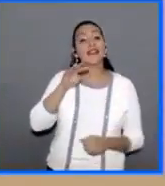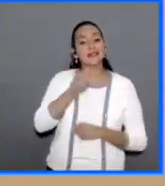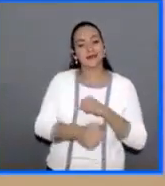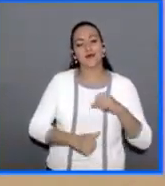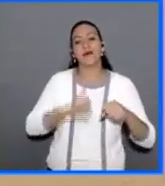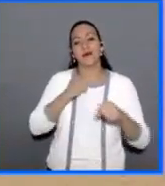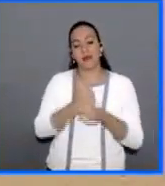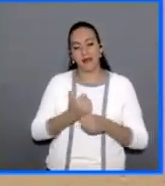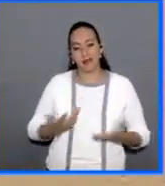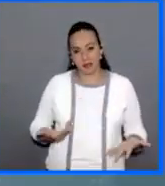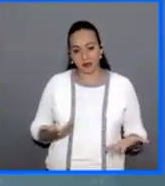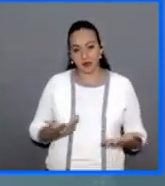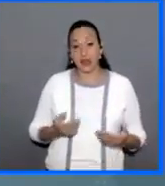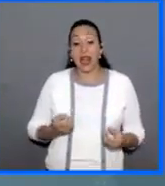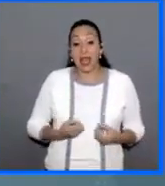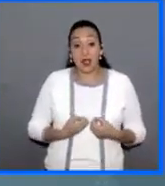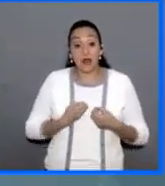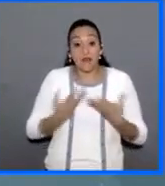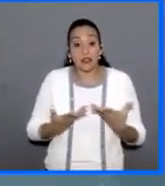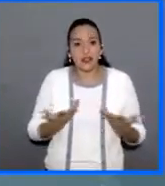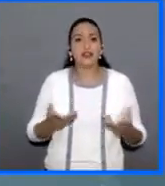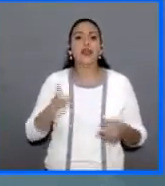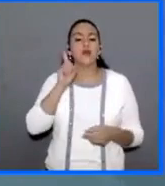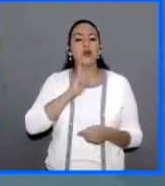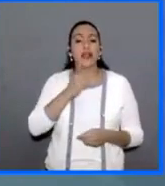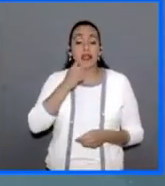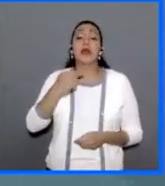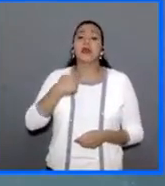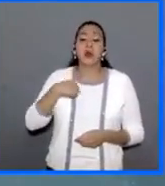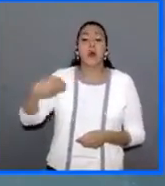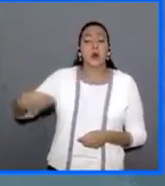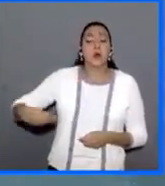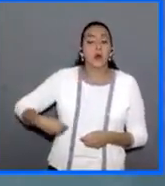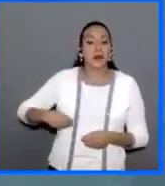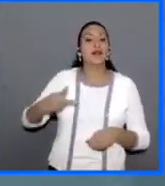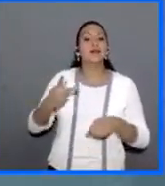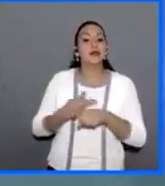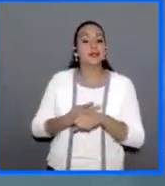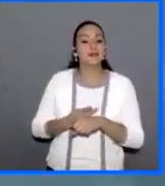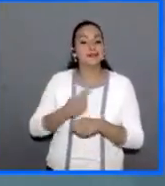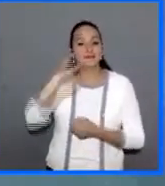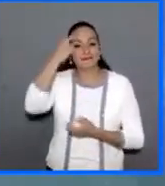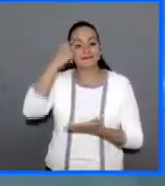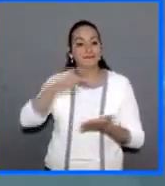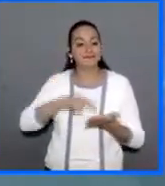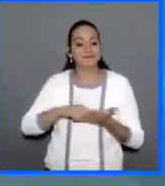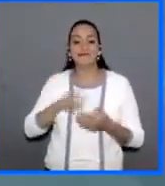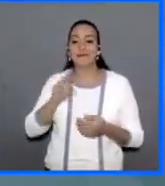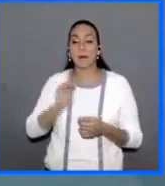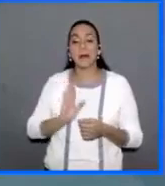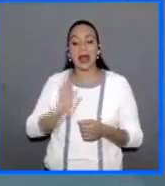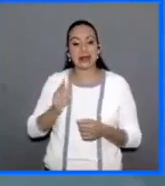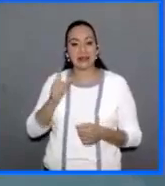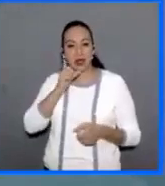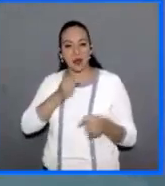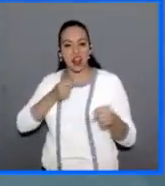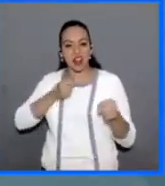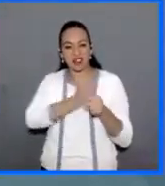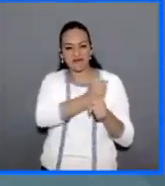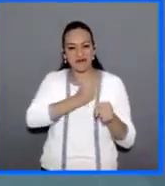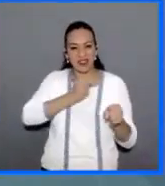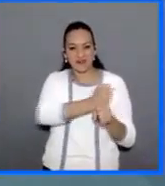la confesión que realizó de presuntamente haber participado en el secuestro y homicidio de Hugo Alberto Wallace fue obtenida mediante